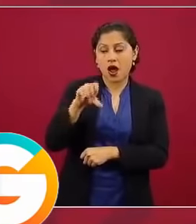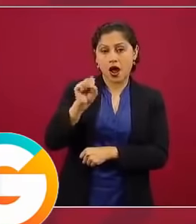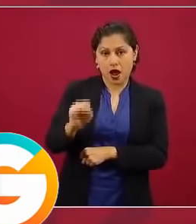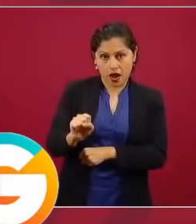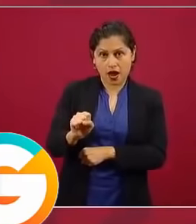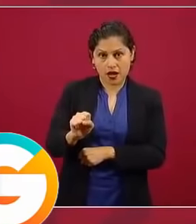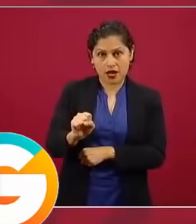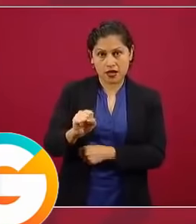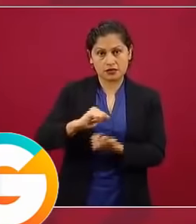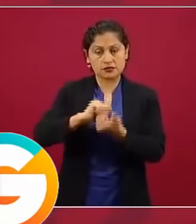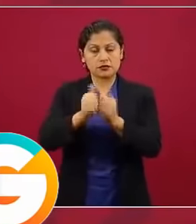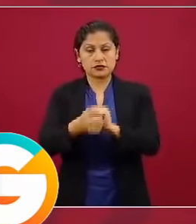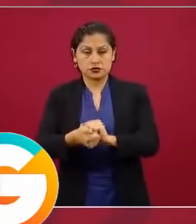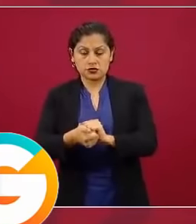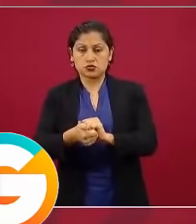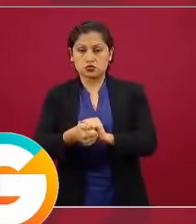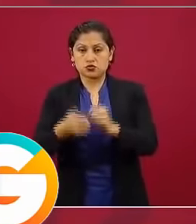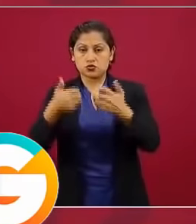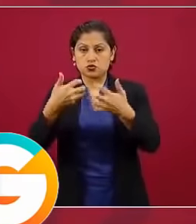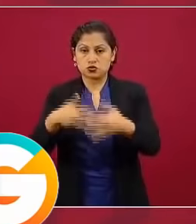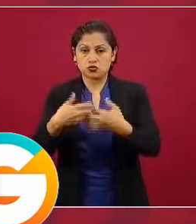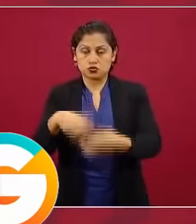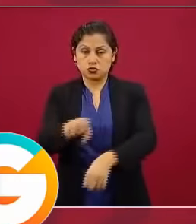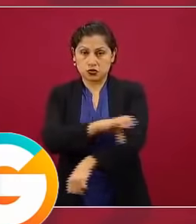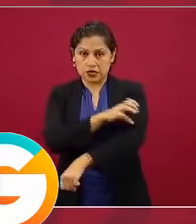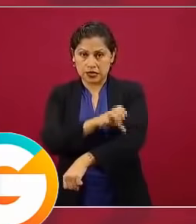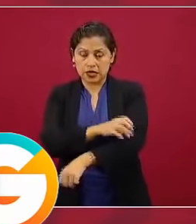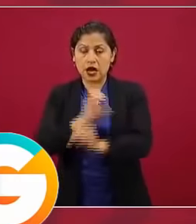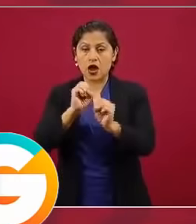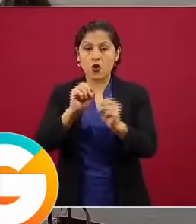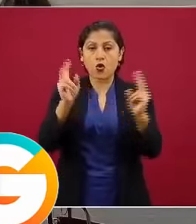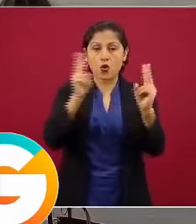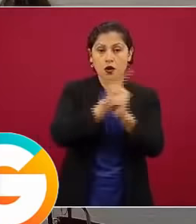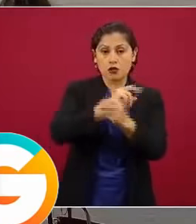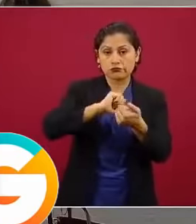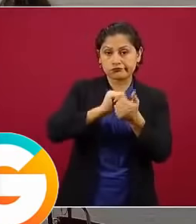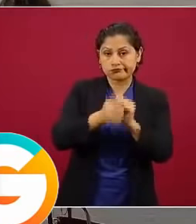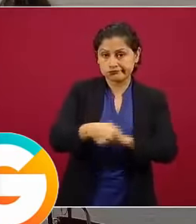con el viento, con el sol,